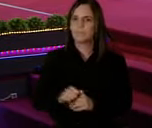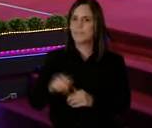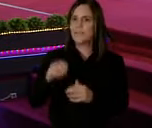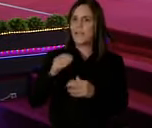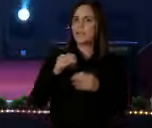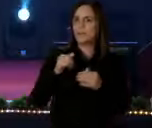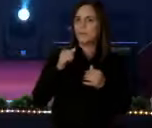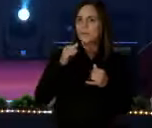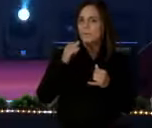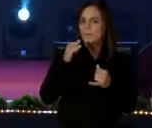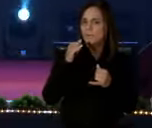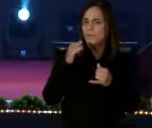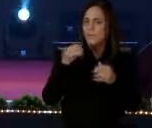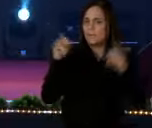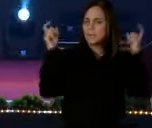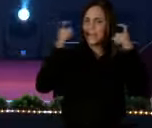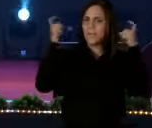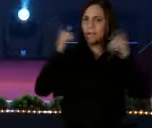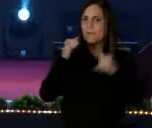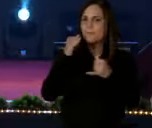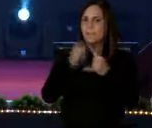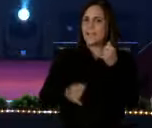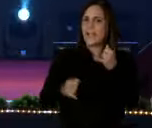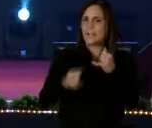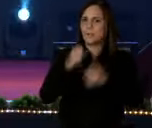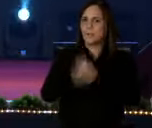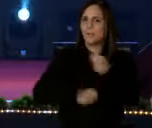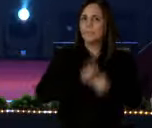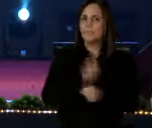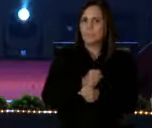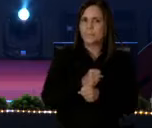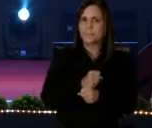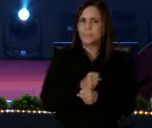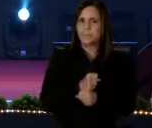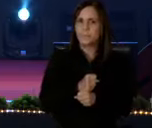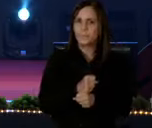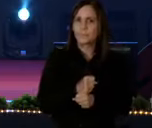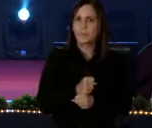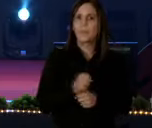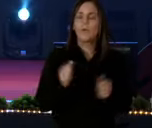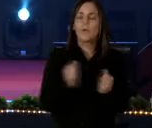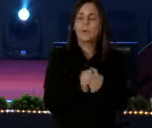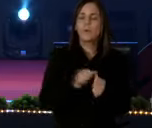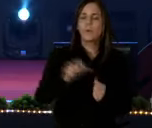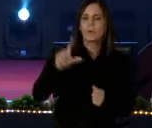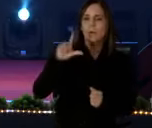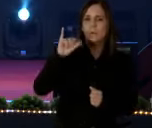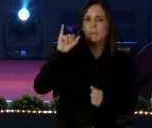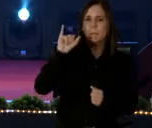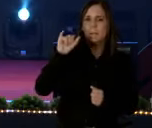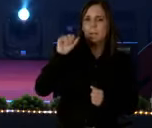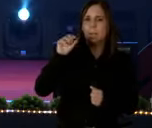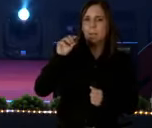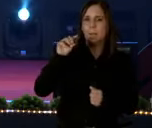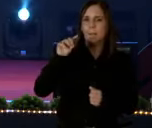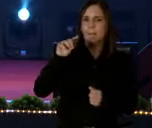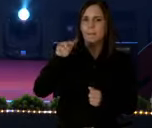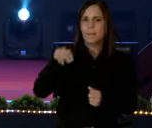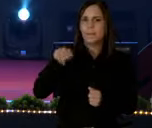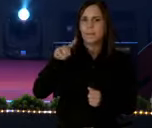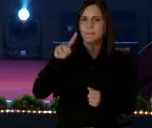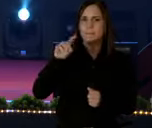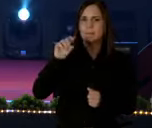antigua, así que va a ser un tiempo hermoso con Miki Mulero, Nancy López, el 31, pueden subir, el 31 de